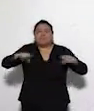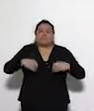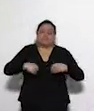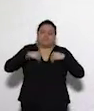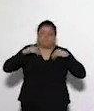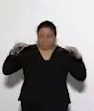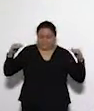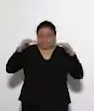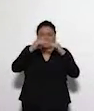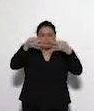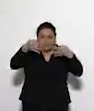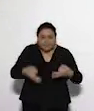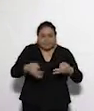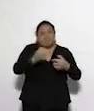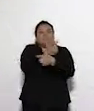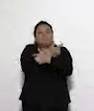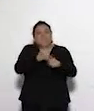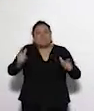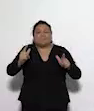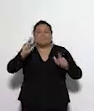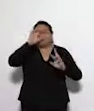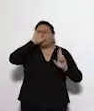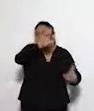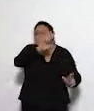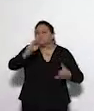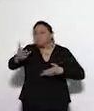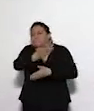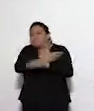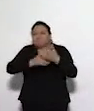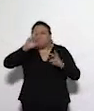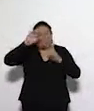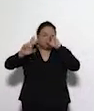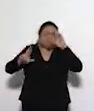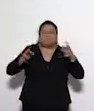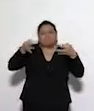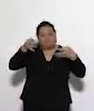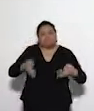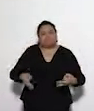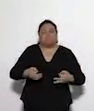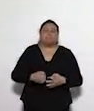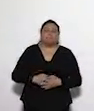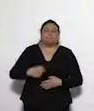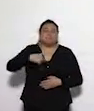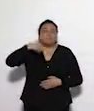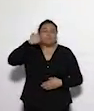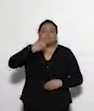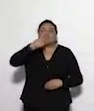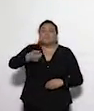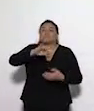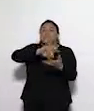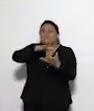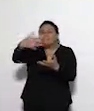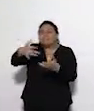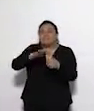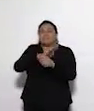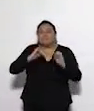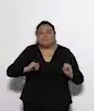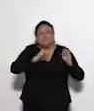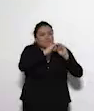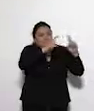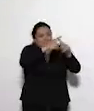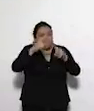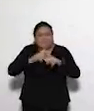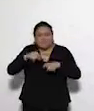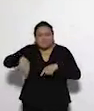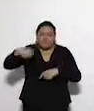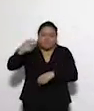igualdad, libertad y respeto a la dignidad humana. Quiero agradecer a las instituciones que hicieron posible